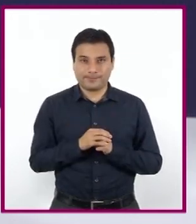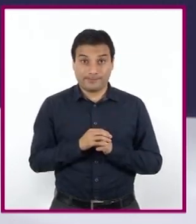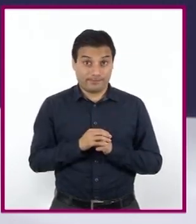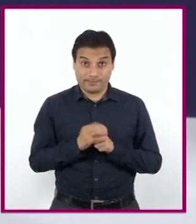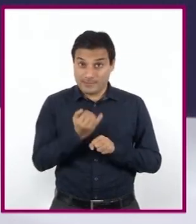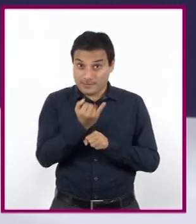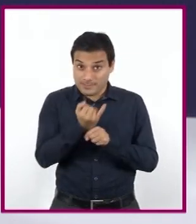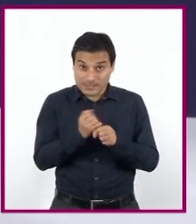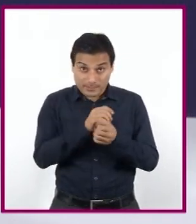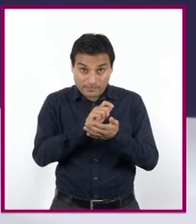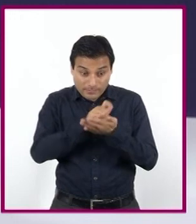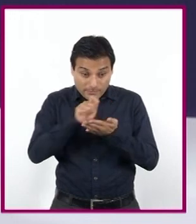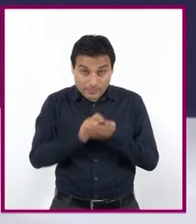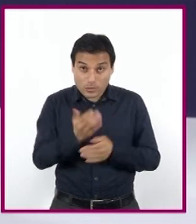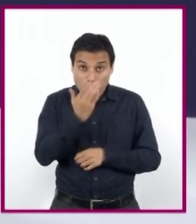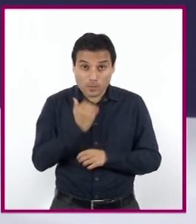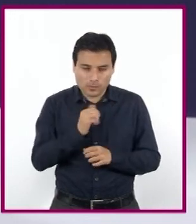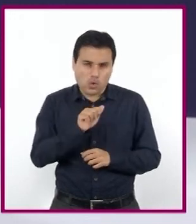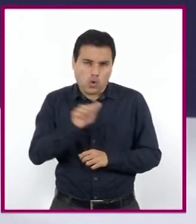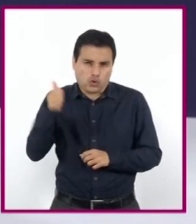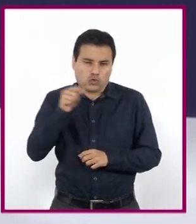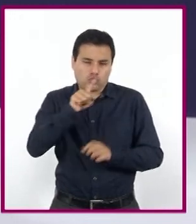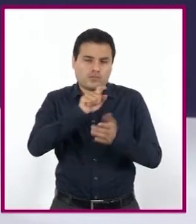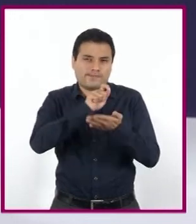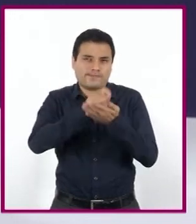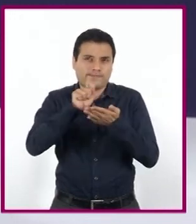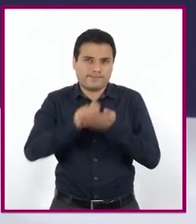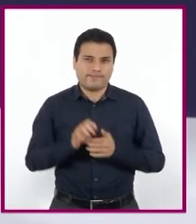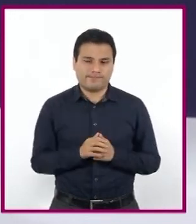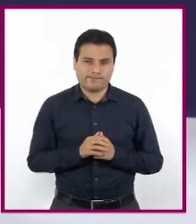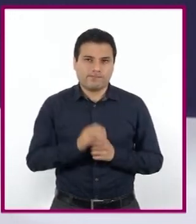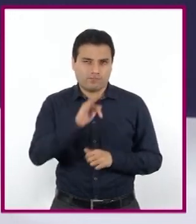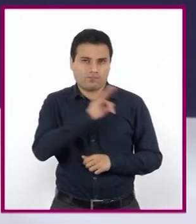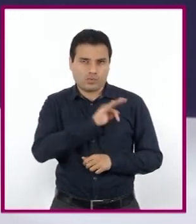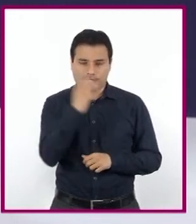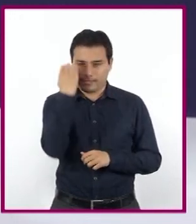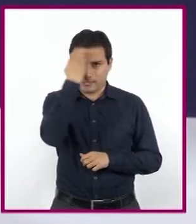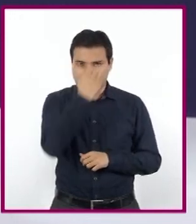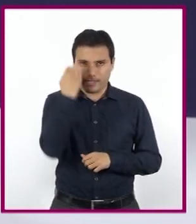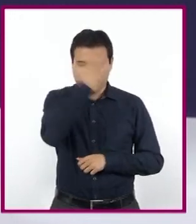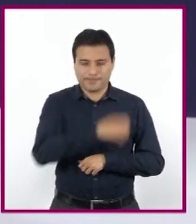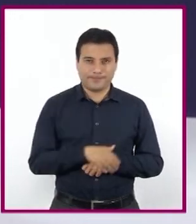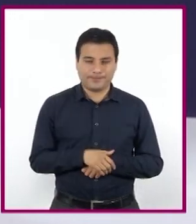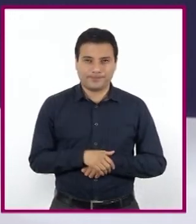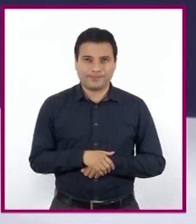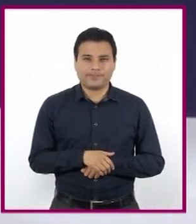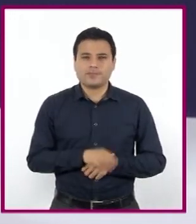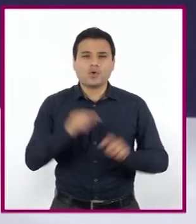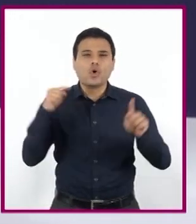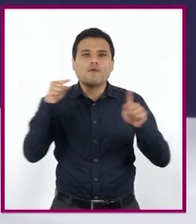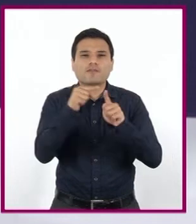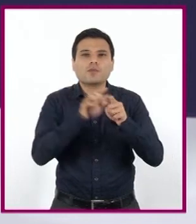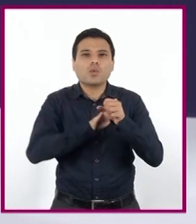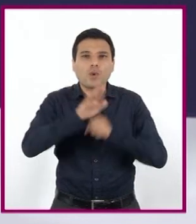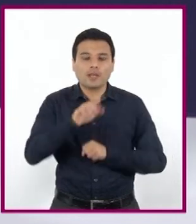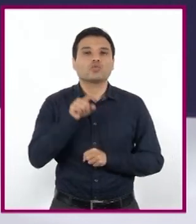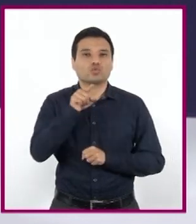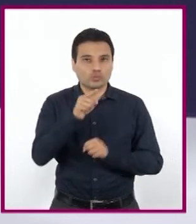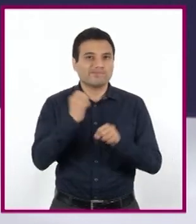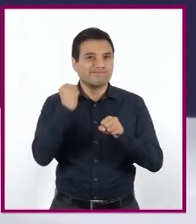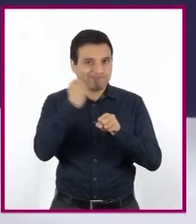texto, pueden revisar otros que hayan escrito en ciclos escolares anteriores. El objetivo es no dejar de